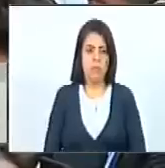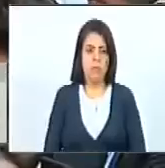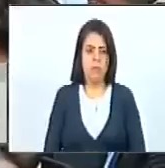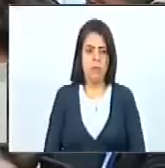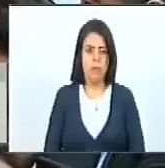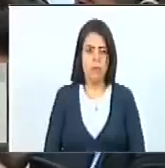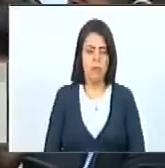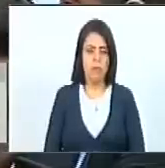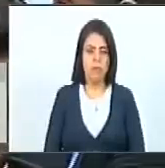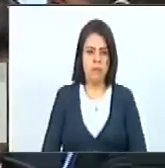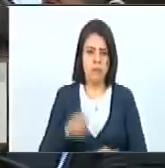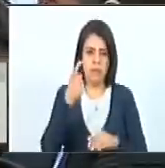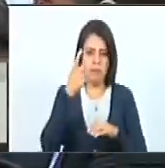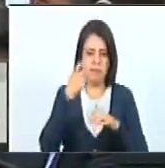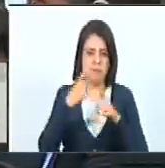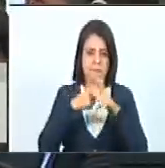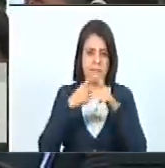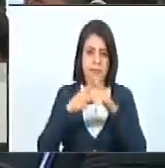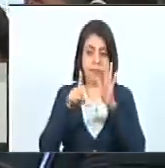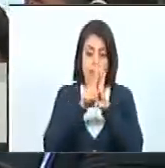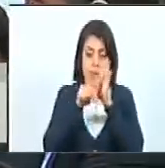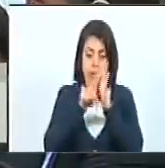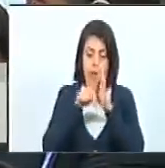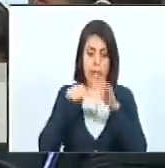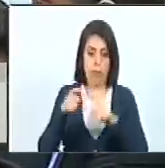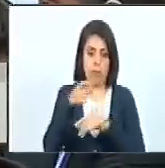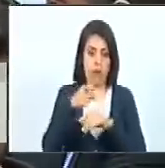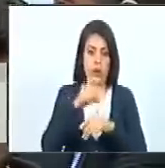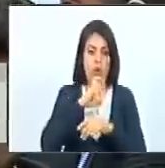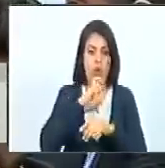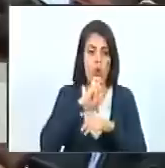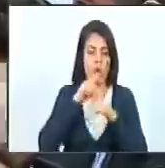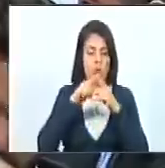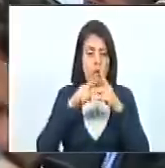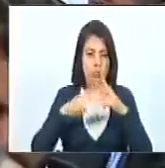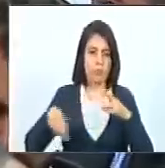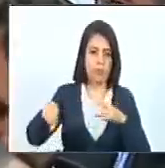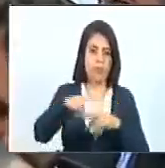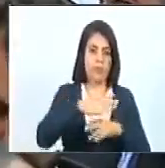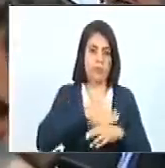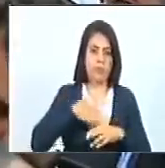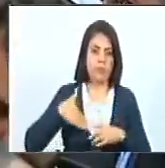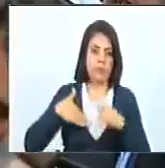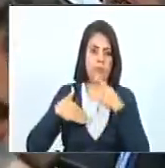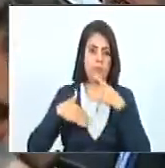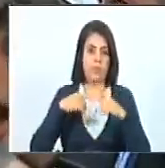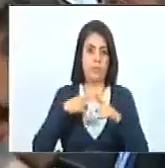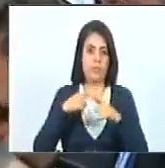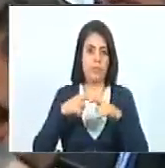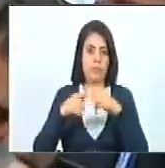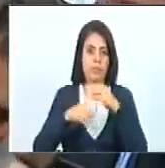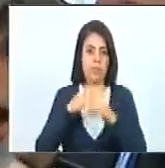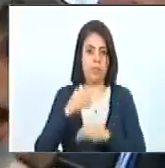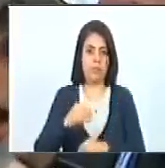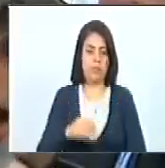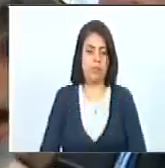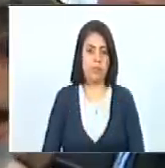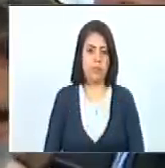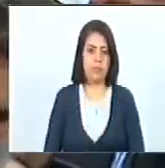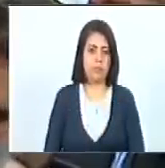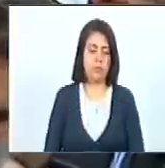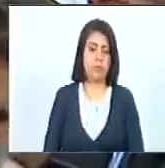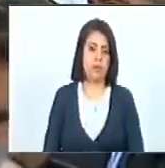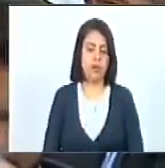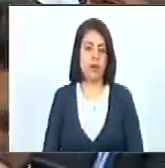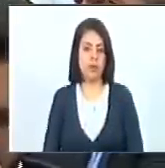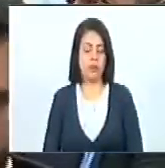por la minería ilegal. En ese sentido, presidente, quiero que esto ha sido, yo lo